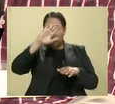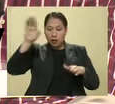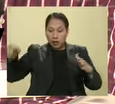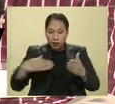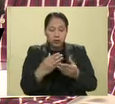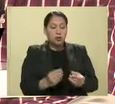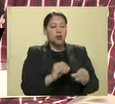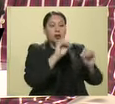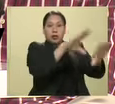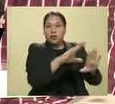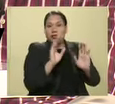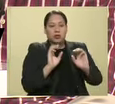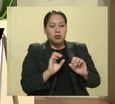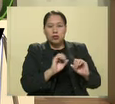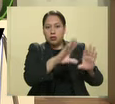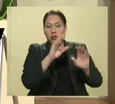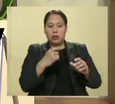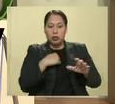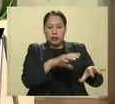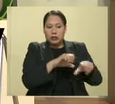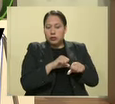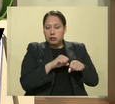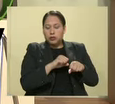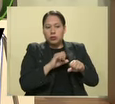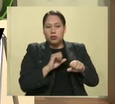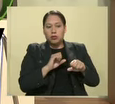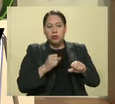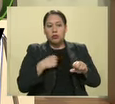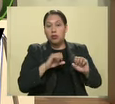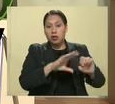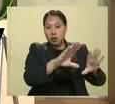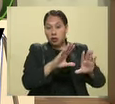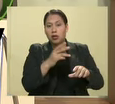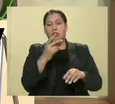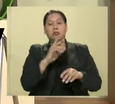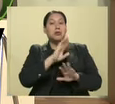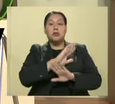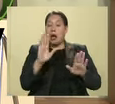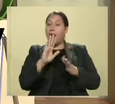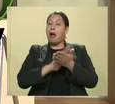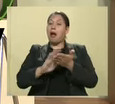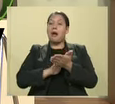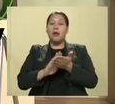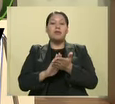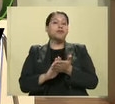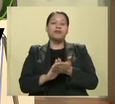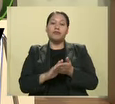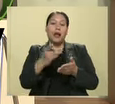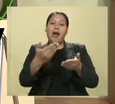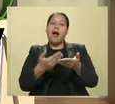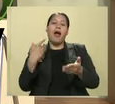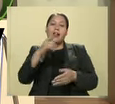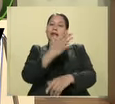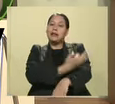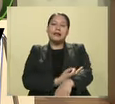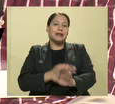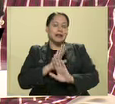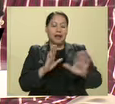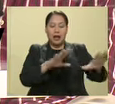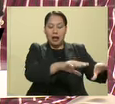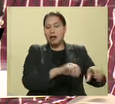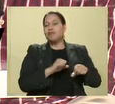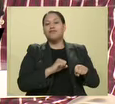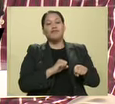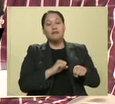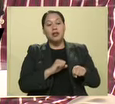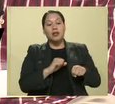siguientes, si lo sustraes y lo retienes, no queda ahí, ojalá quedara ahí. Finalmente el delito ya está consumado, ya lo hiciste. Si